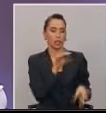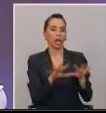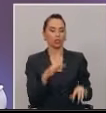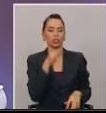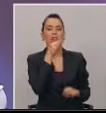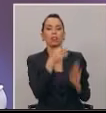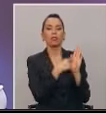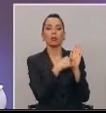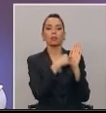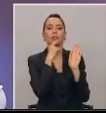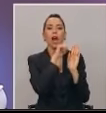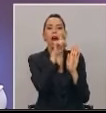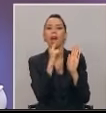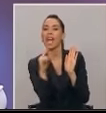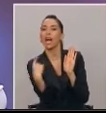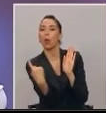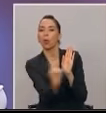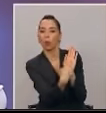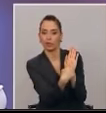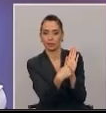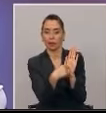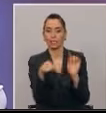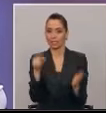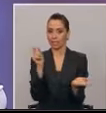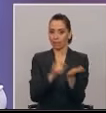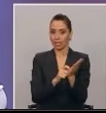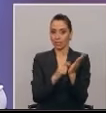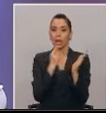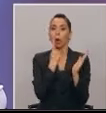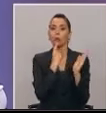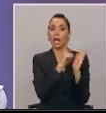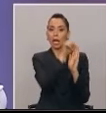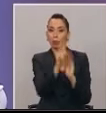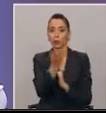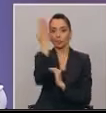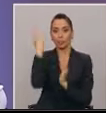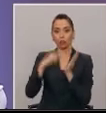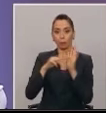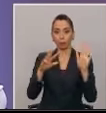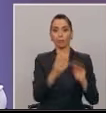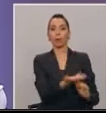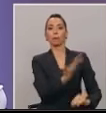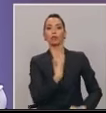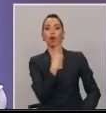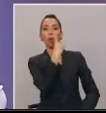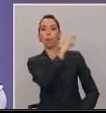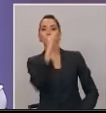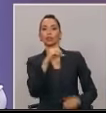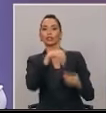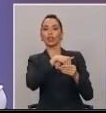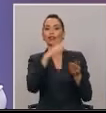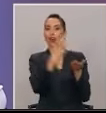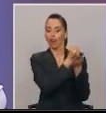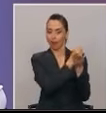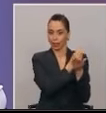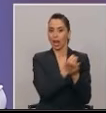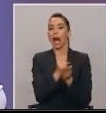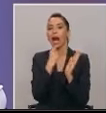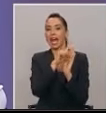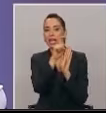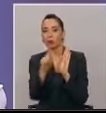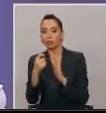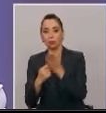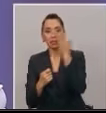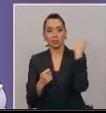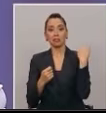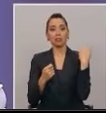encuesta. En esta fecha, una encuesta me dio un 1% en 2009. Si fuera por las encuestas, unos meses antes, yo no